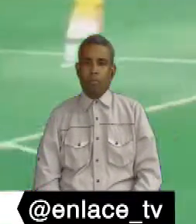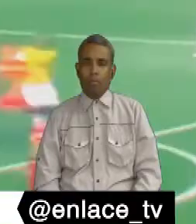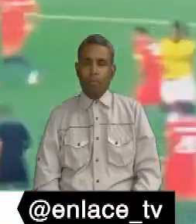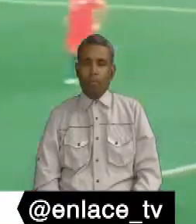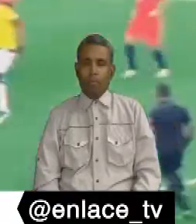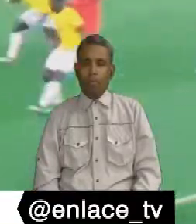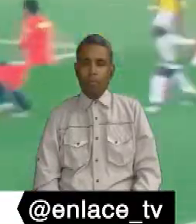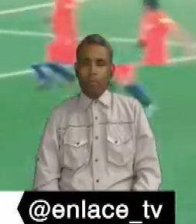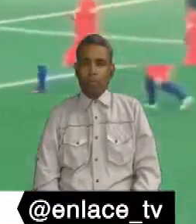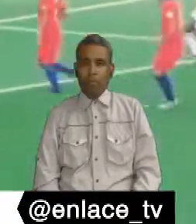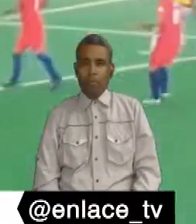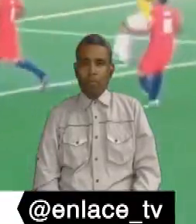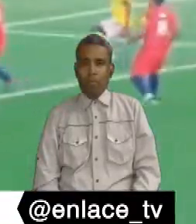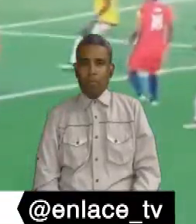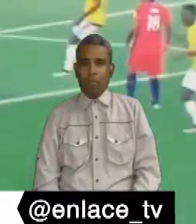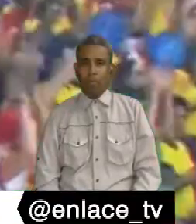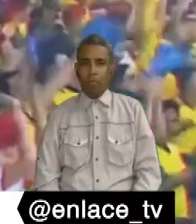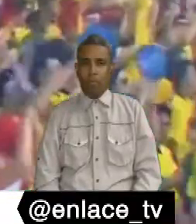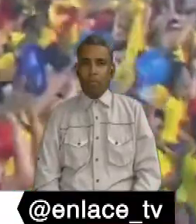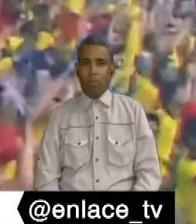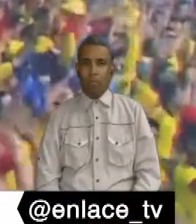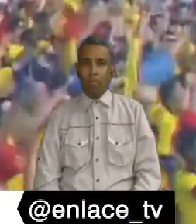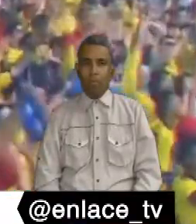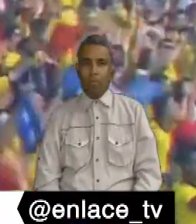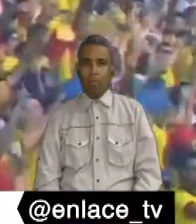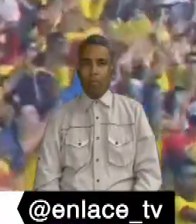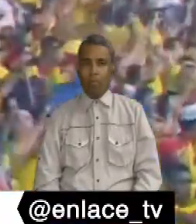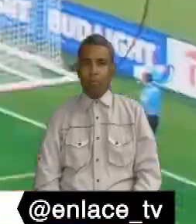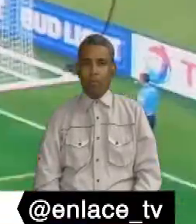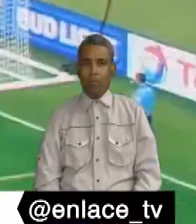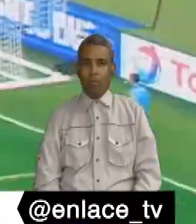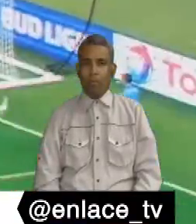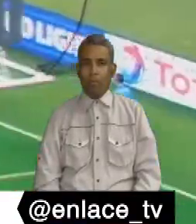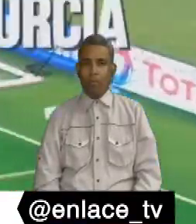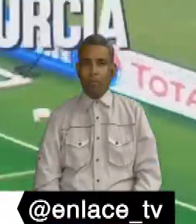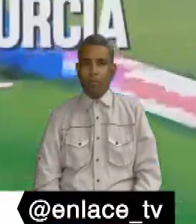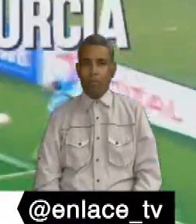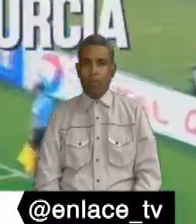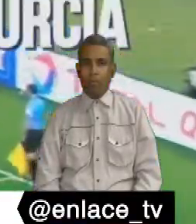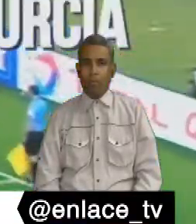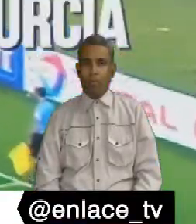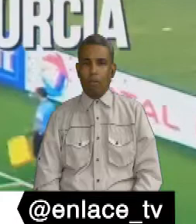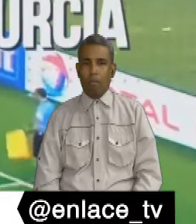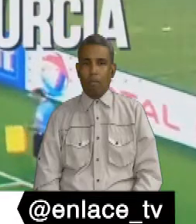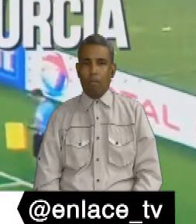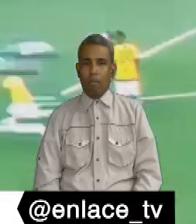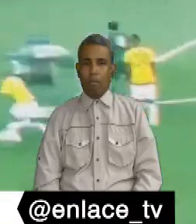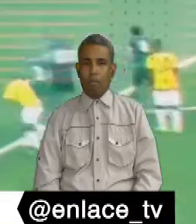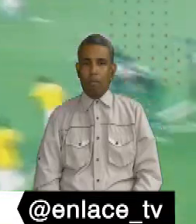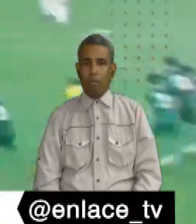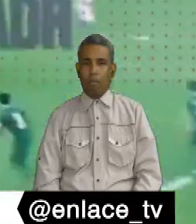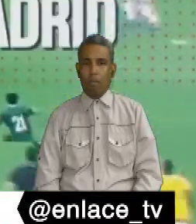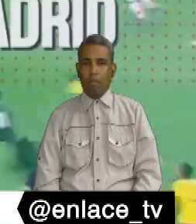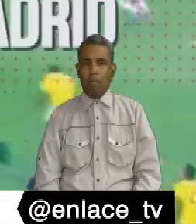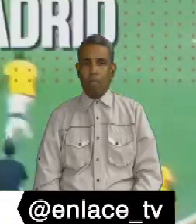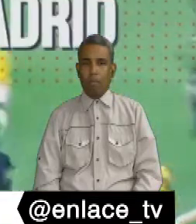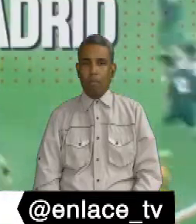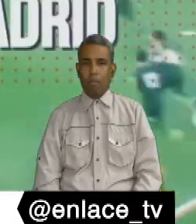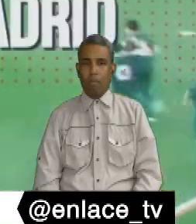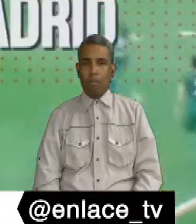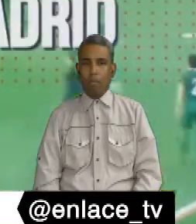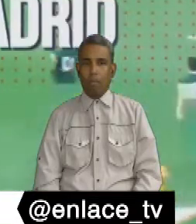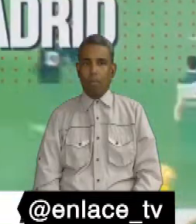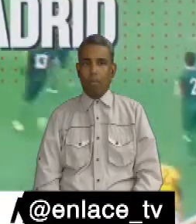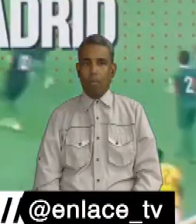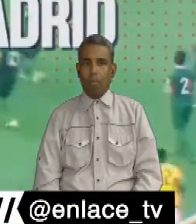quieta, al lado de la Selección Colombia en los partidos amistosos, frente a España el 7 de junio en Murcia y el 13 frente a